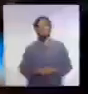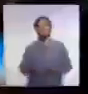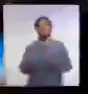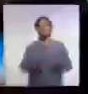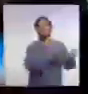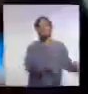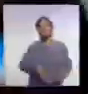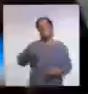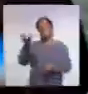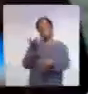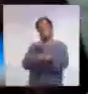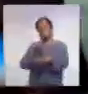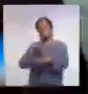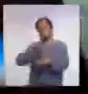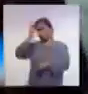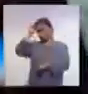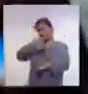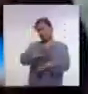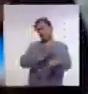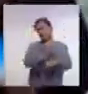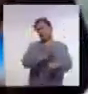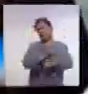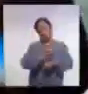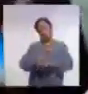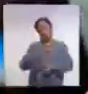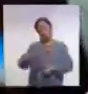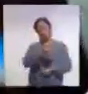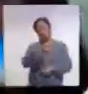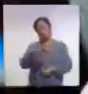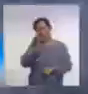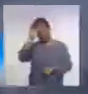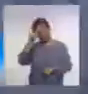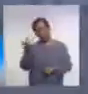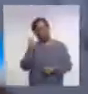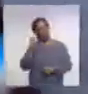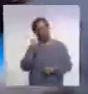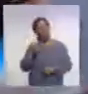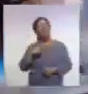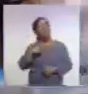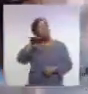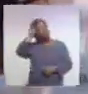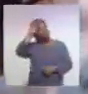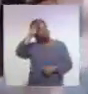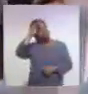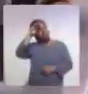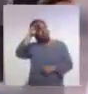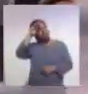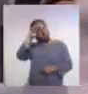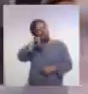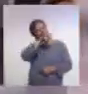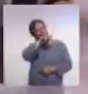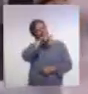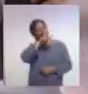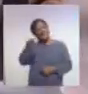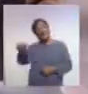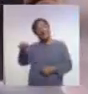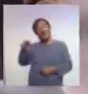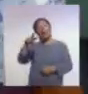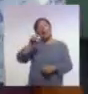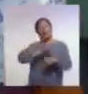generando indignación en las calles de Ciudad de Guatemala. Muchos temen las consecuencias de convertirse en tercer país